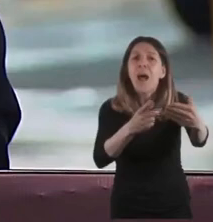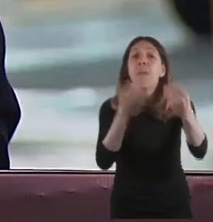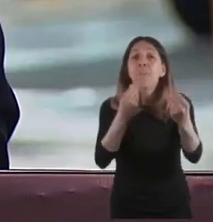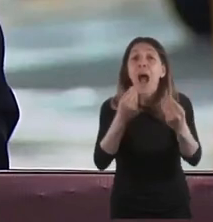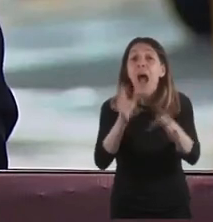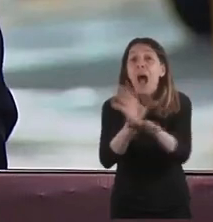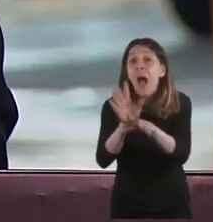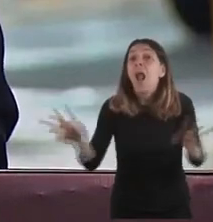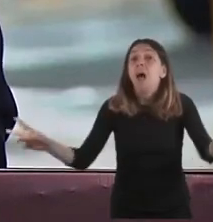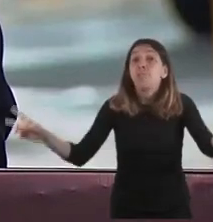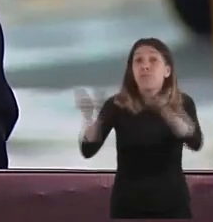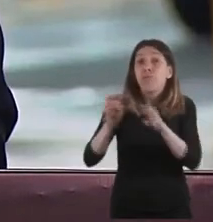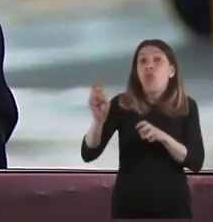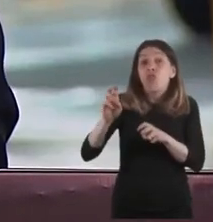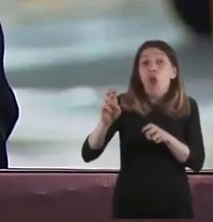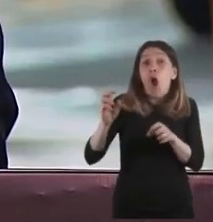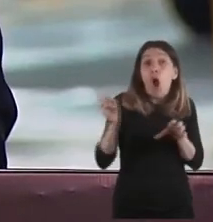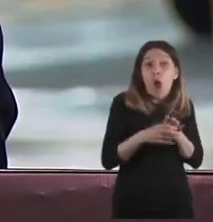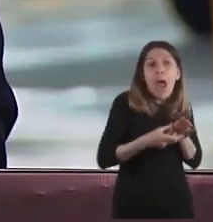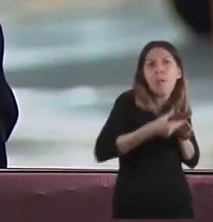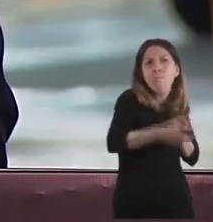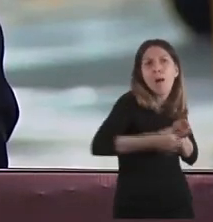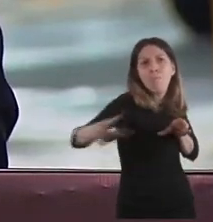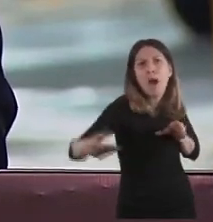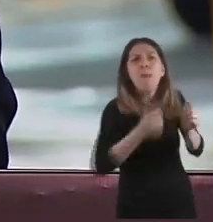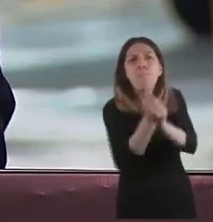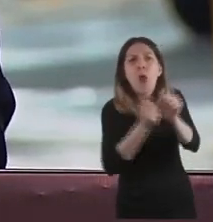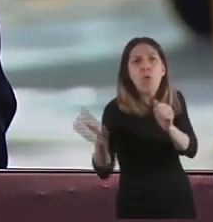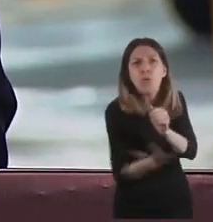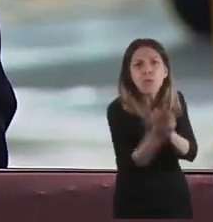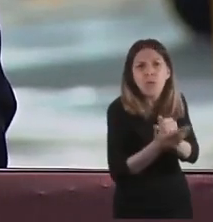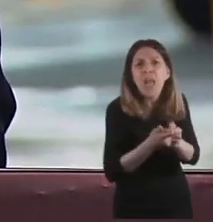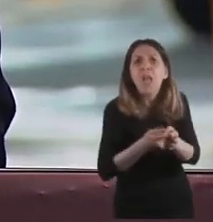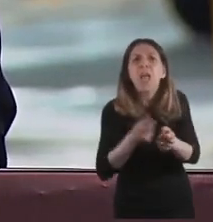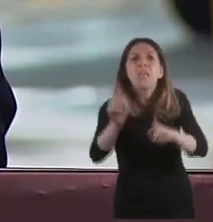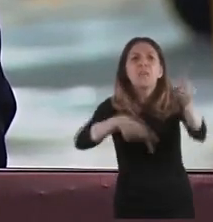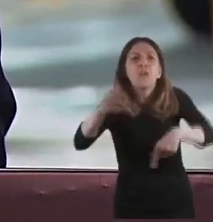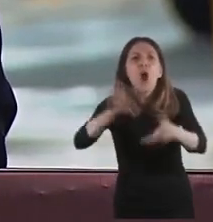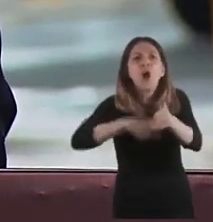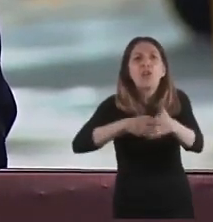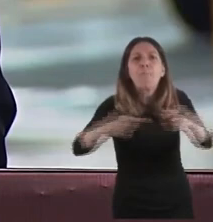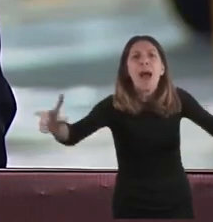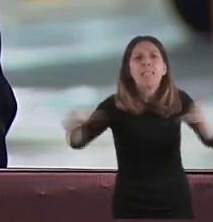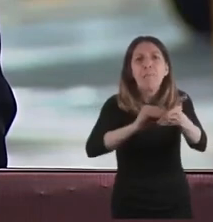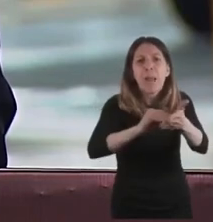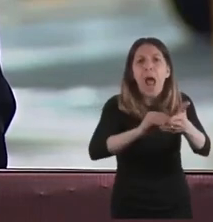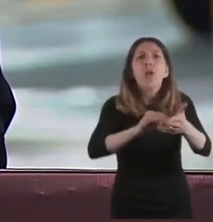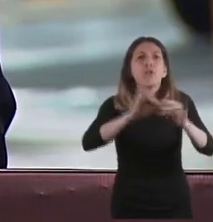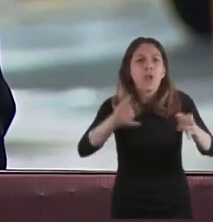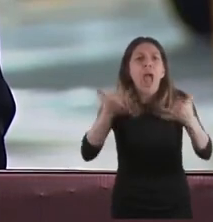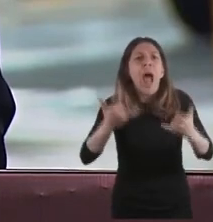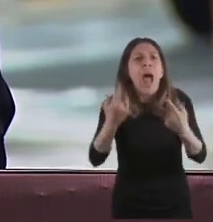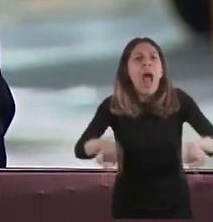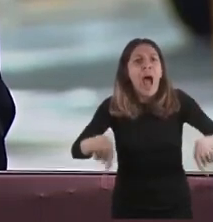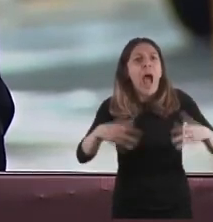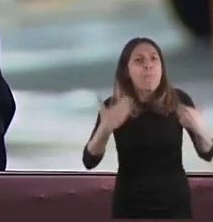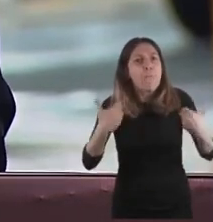dólares para producir y para generar trabajo y para que tengamos las herramientas para poder seguir